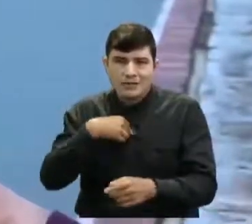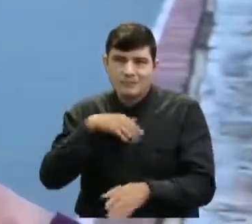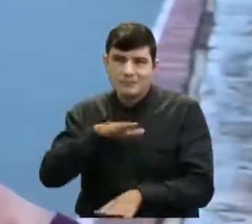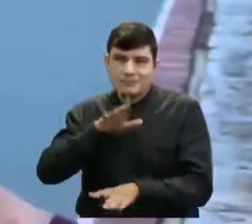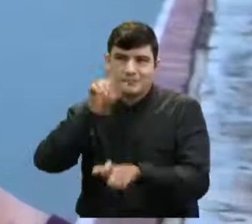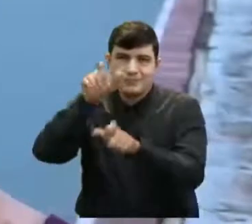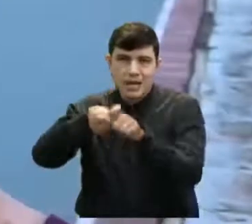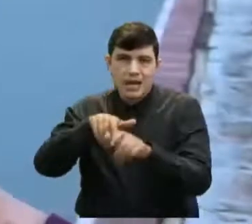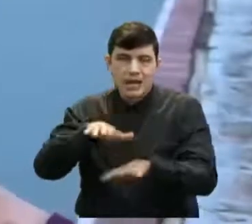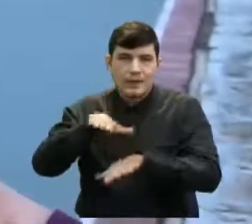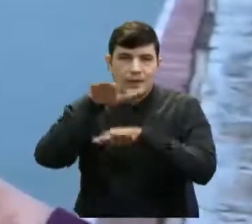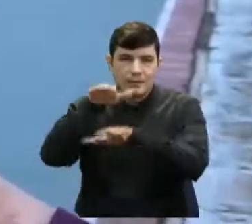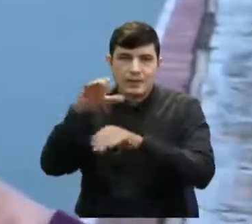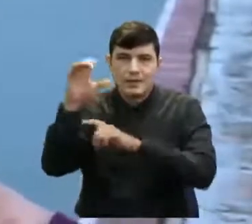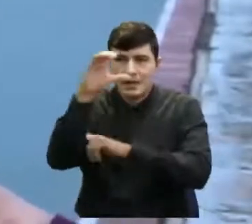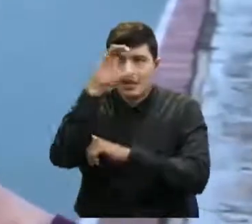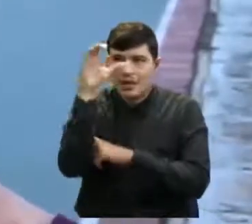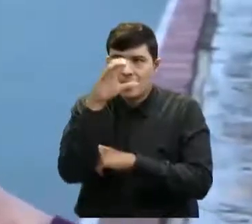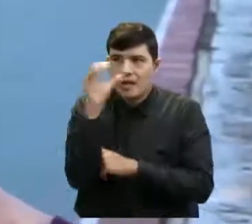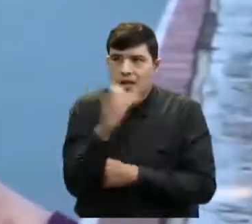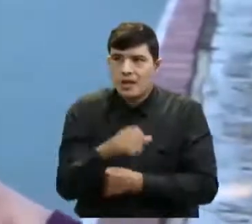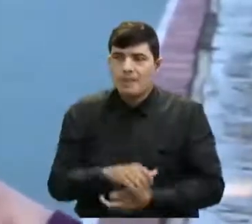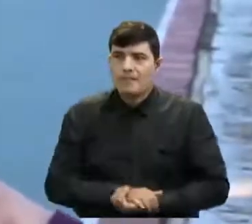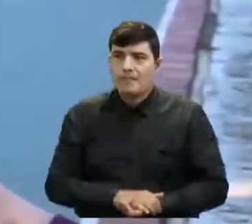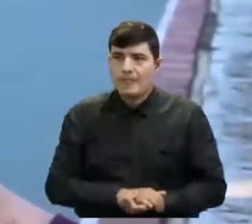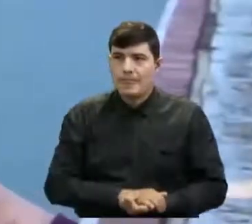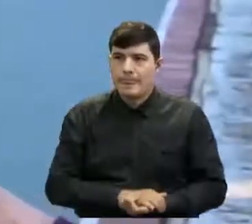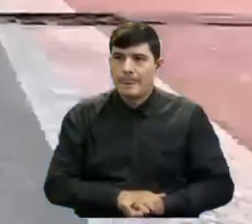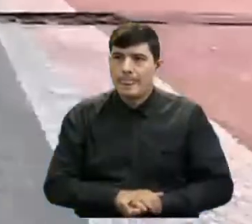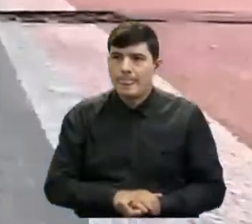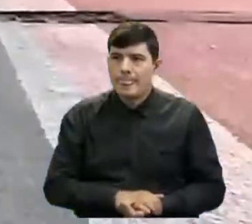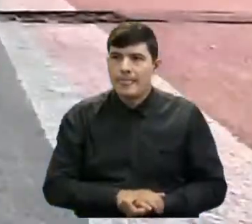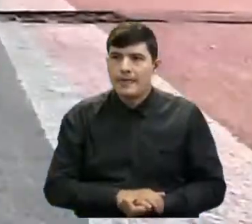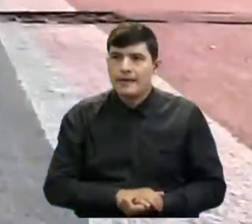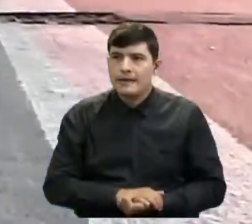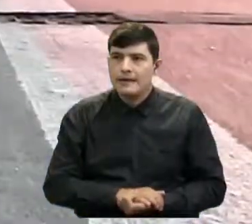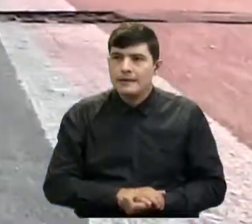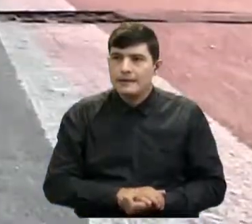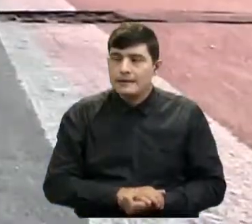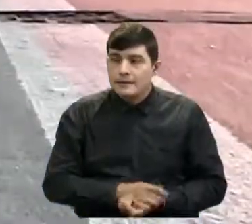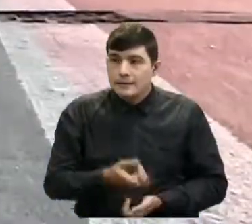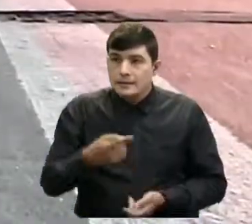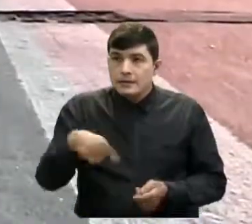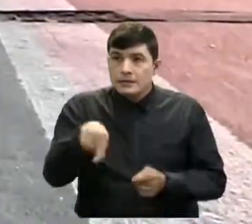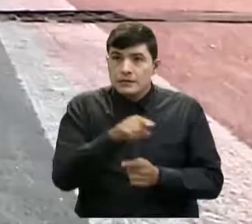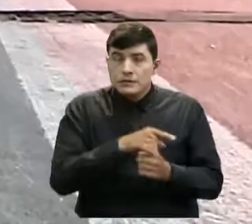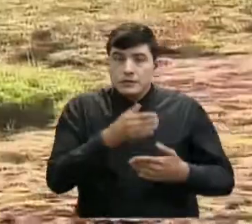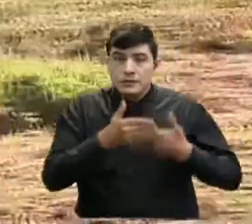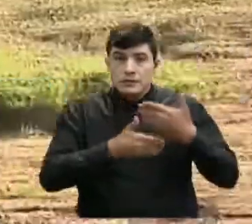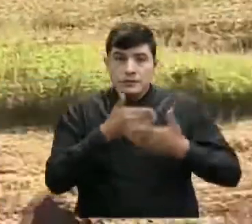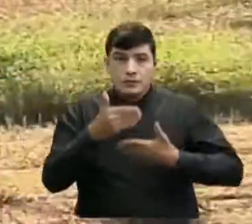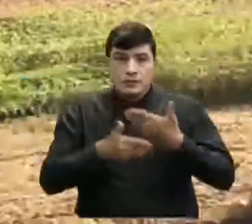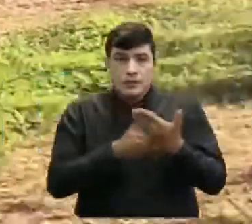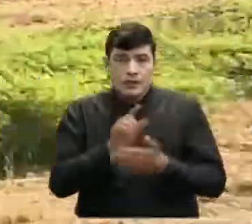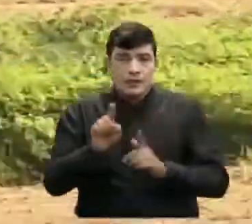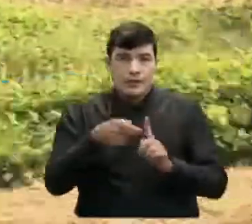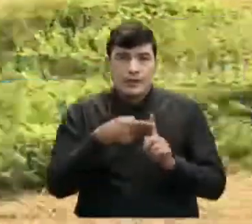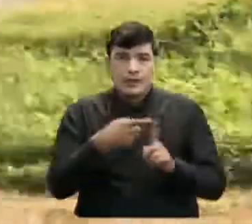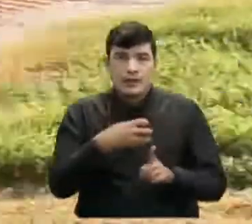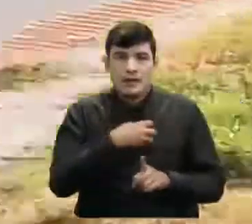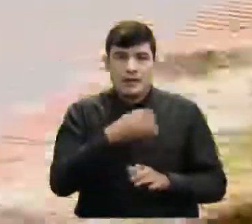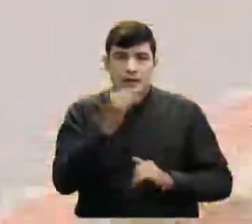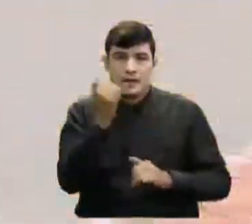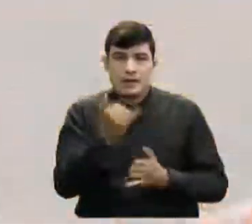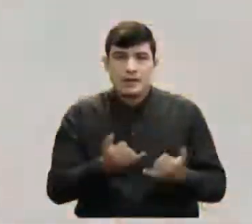y pues dando la más fuerte de lo normal las competencias se activarán con la primera válida nacional interclubes